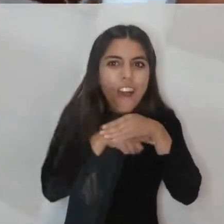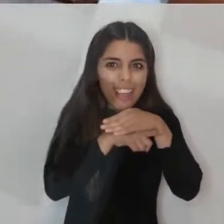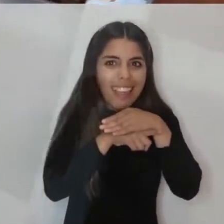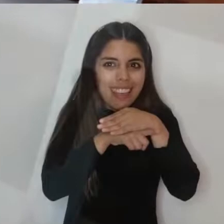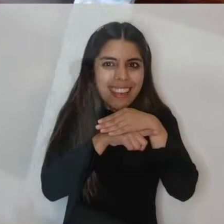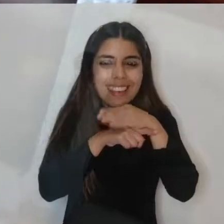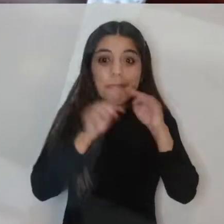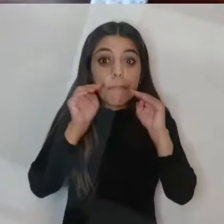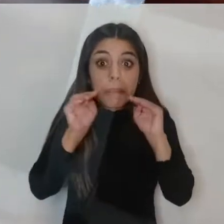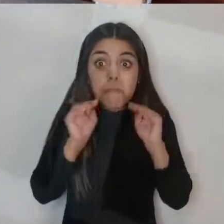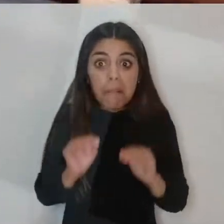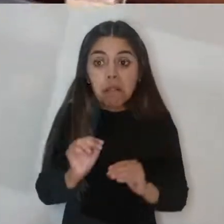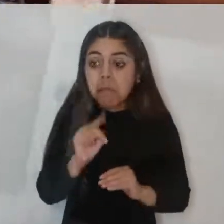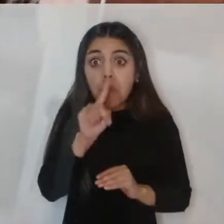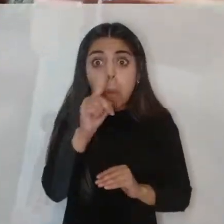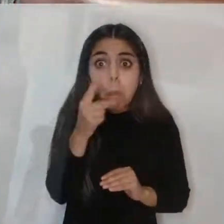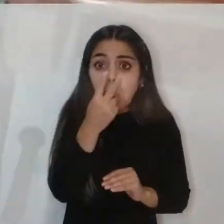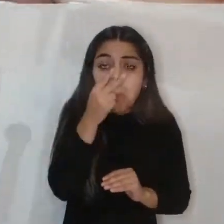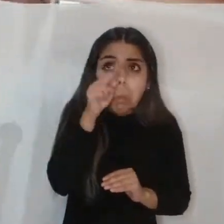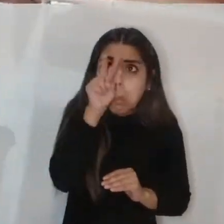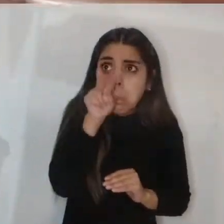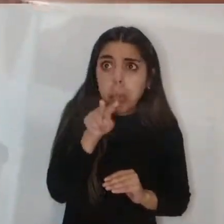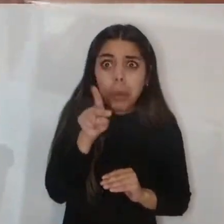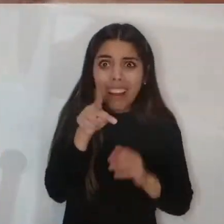en el mismo tejido.